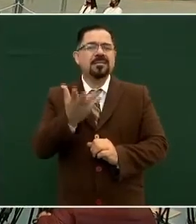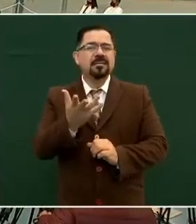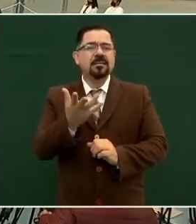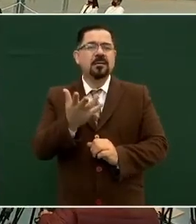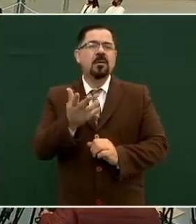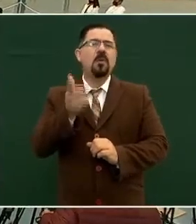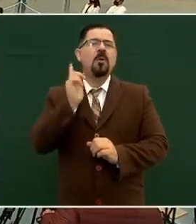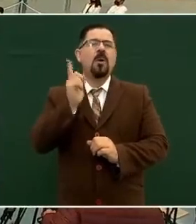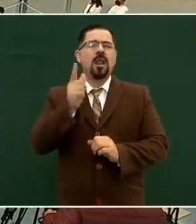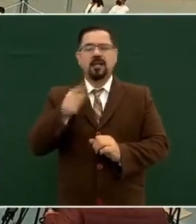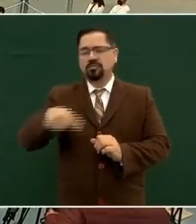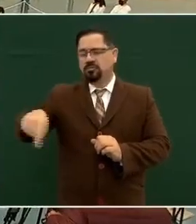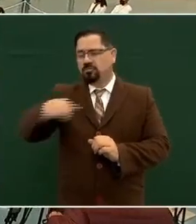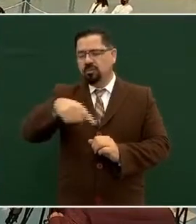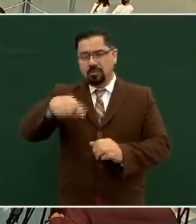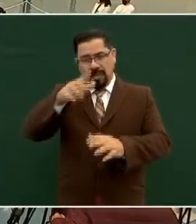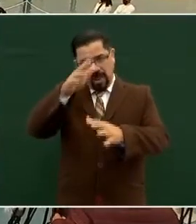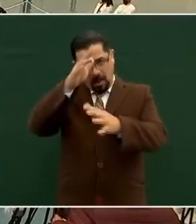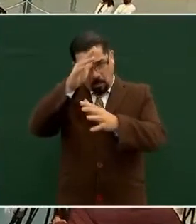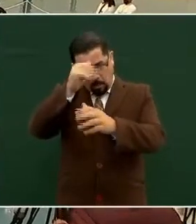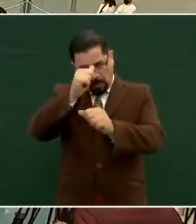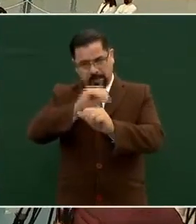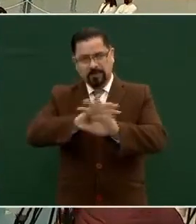llegar a un acuerdo.